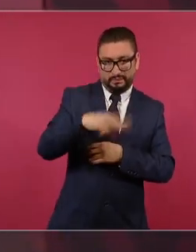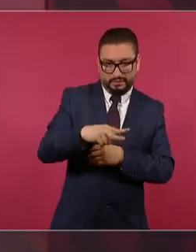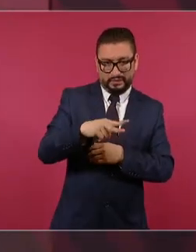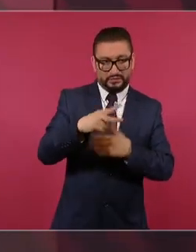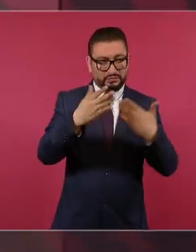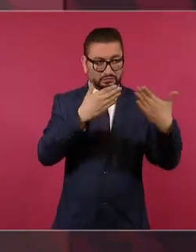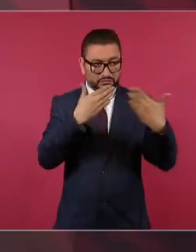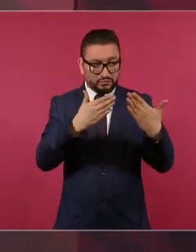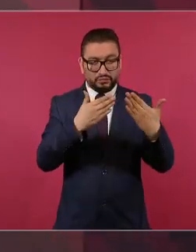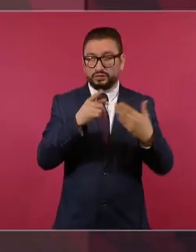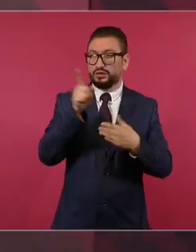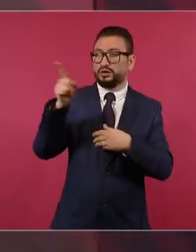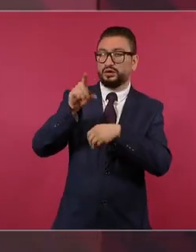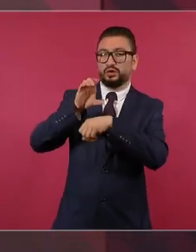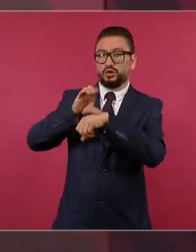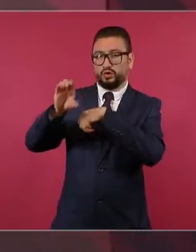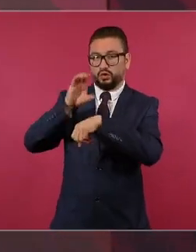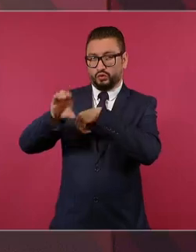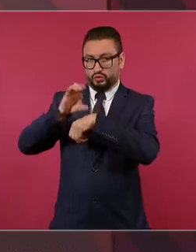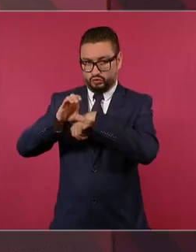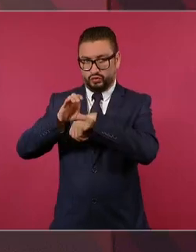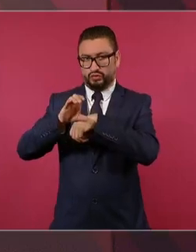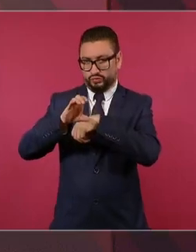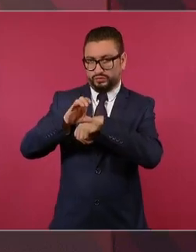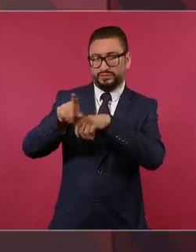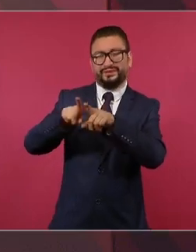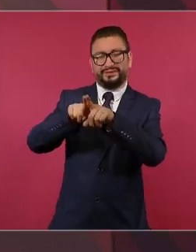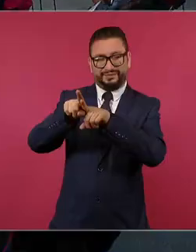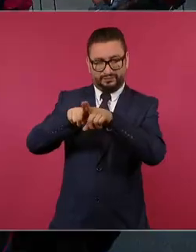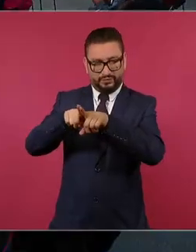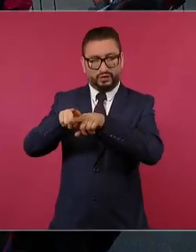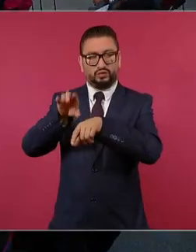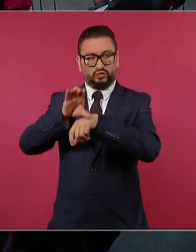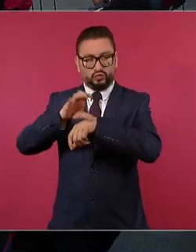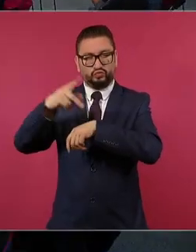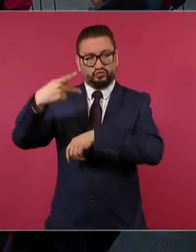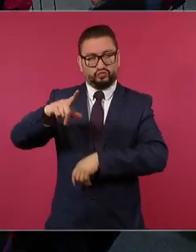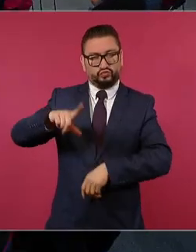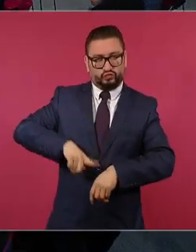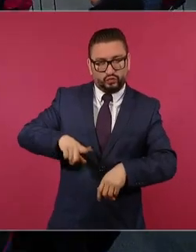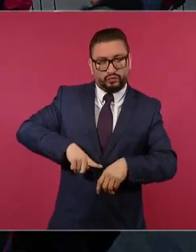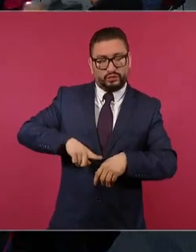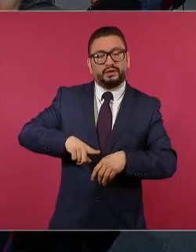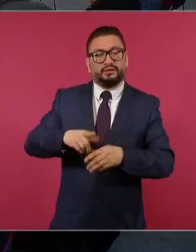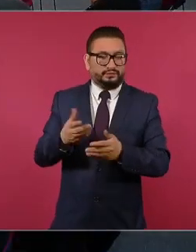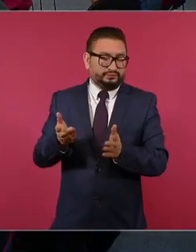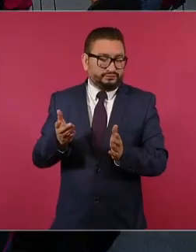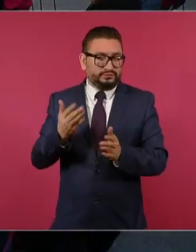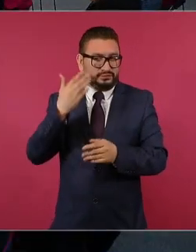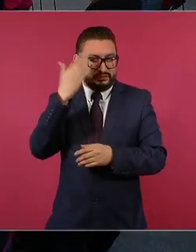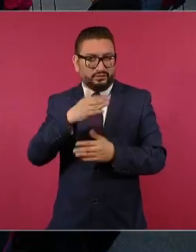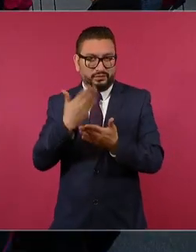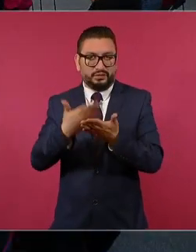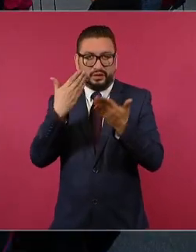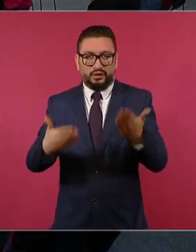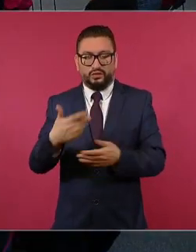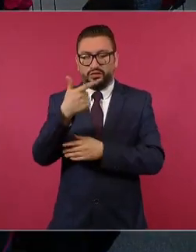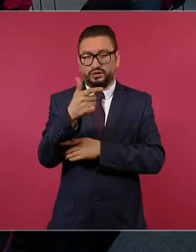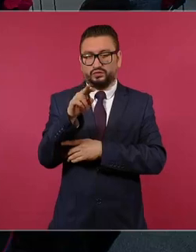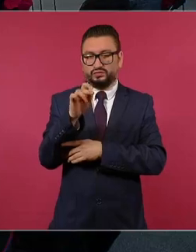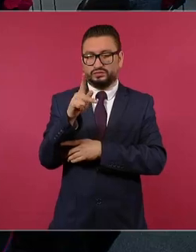Colombia, nuestros hermanos colombianos, con su gobierno, ahora con